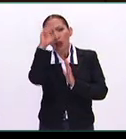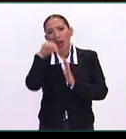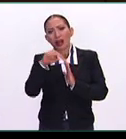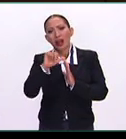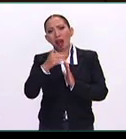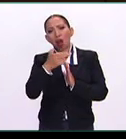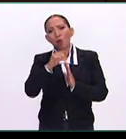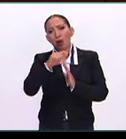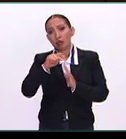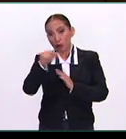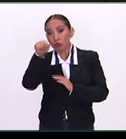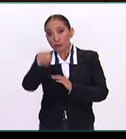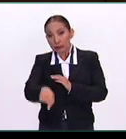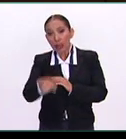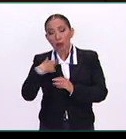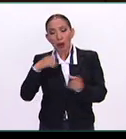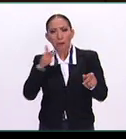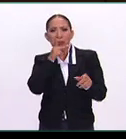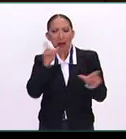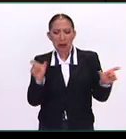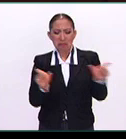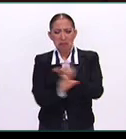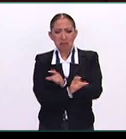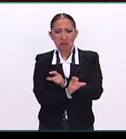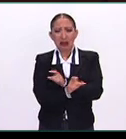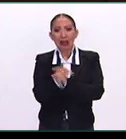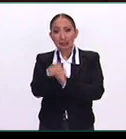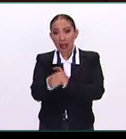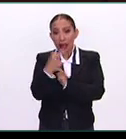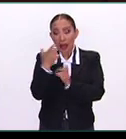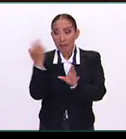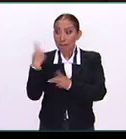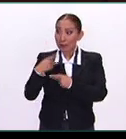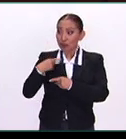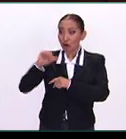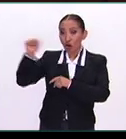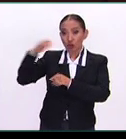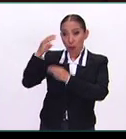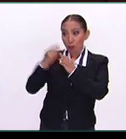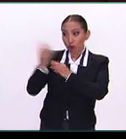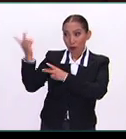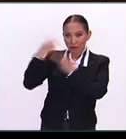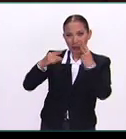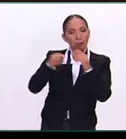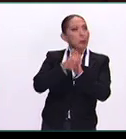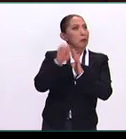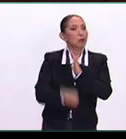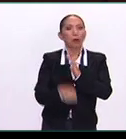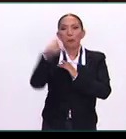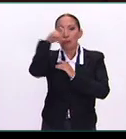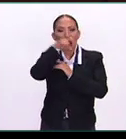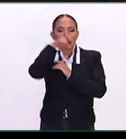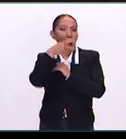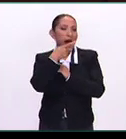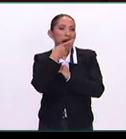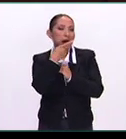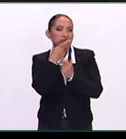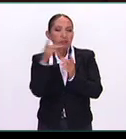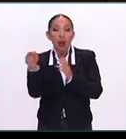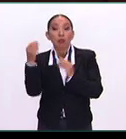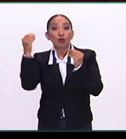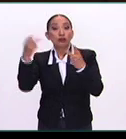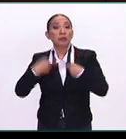náhuatl. Usted invirtió los términos, generalmente vienen especialistas de otras partes, pienso por ejemplo en la cultura maya, que hay